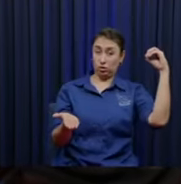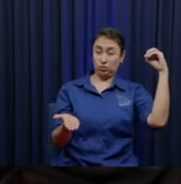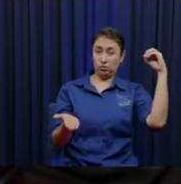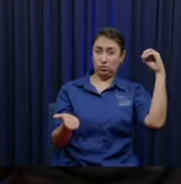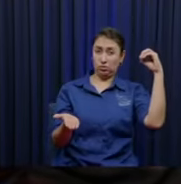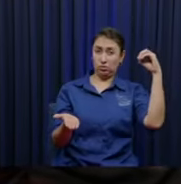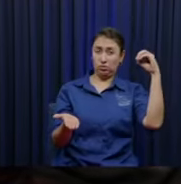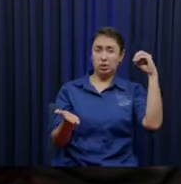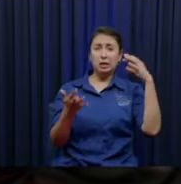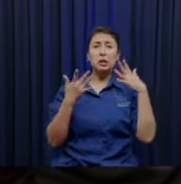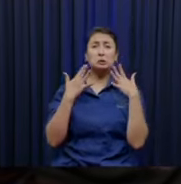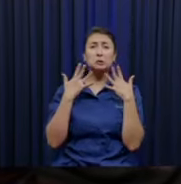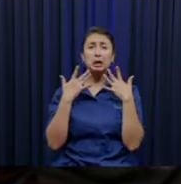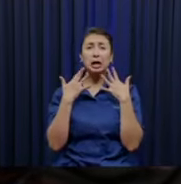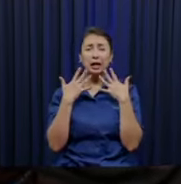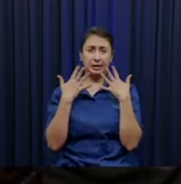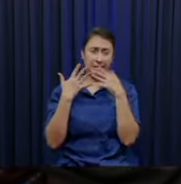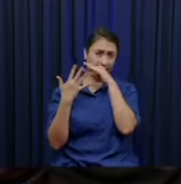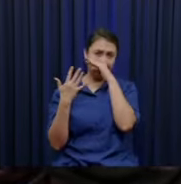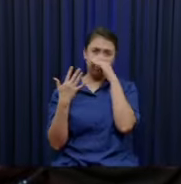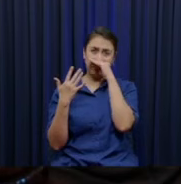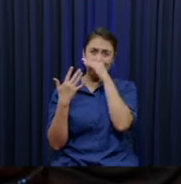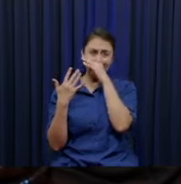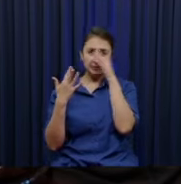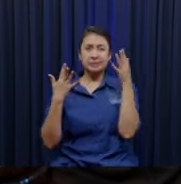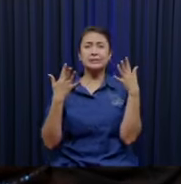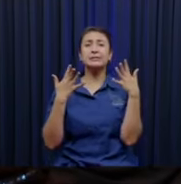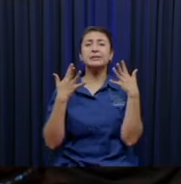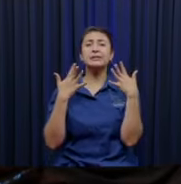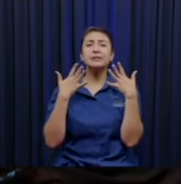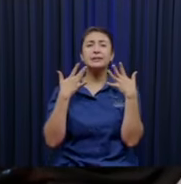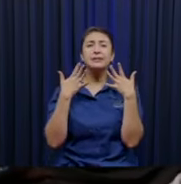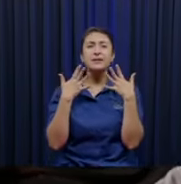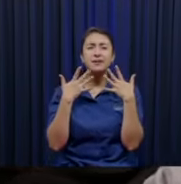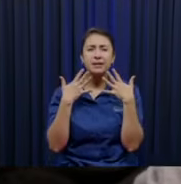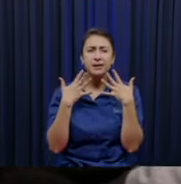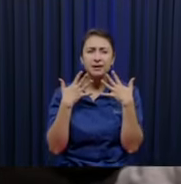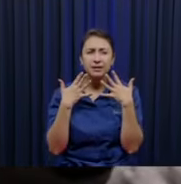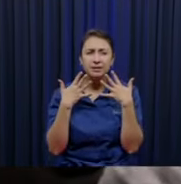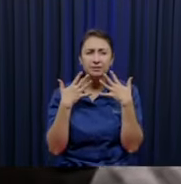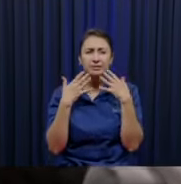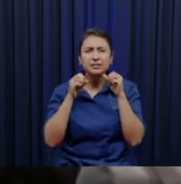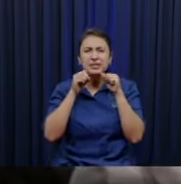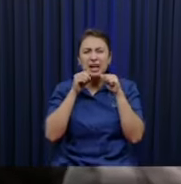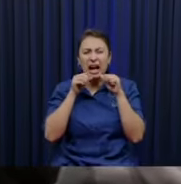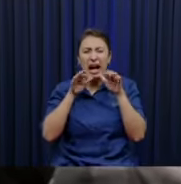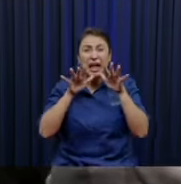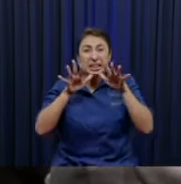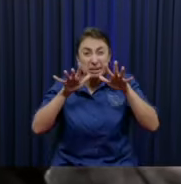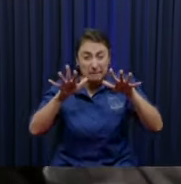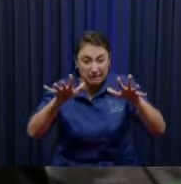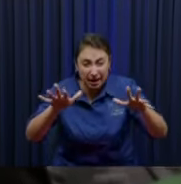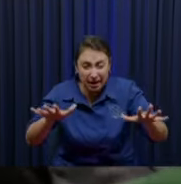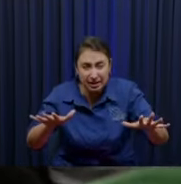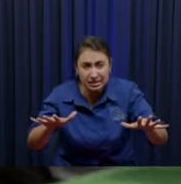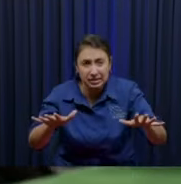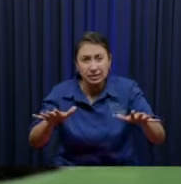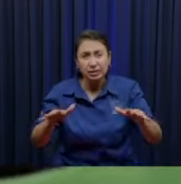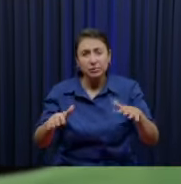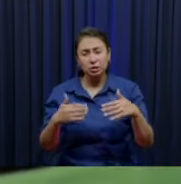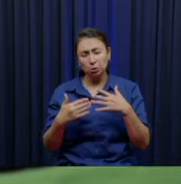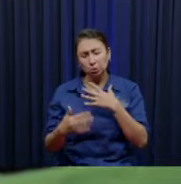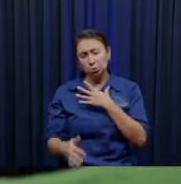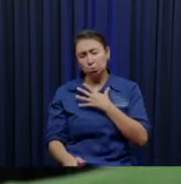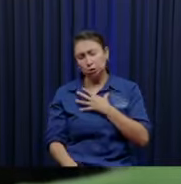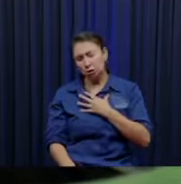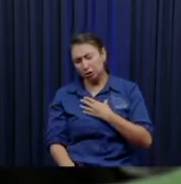Vieron, estaban alegres de no vernos a los humanos, ¿no? Pero estaban prisioneros y les llevaron una sinfónica y